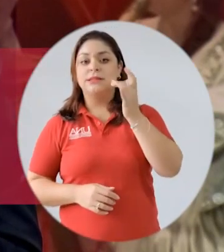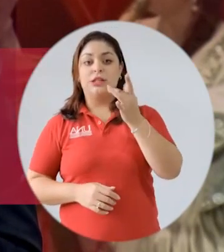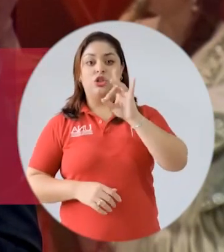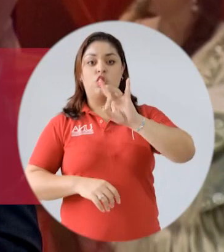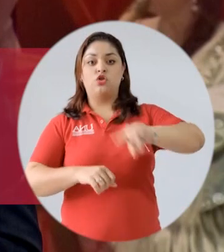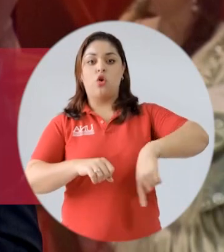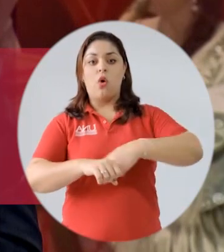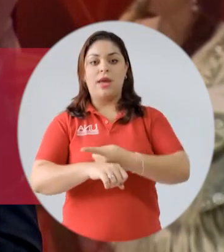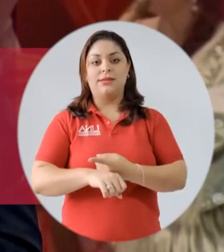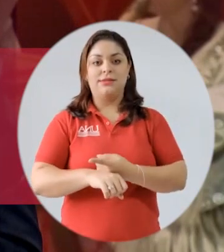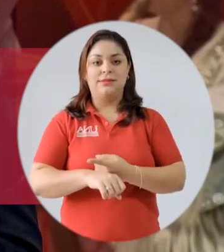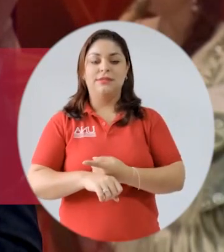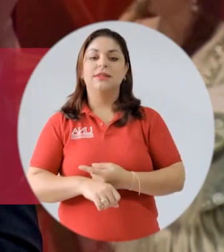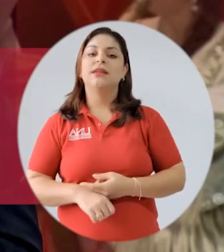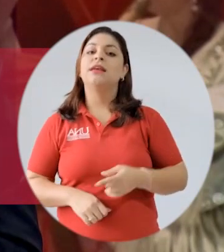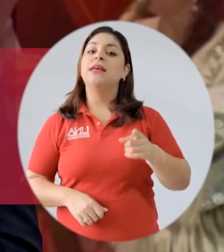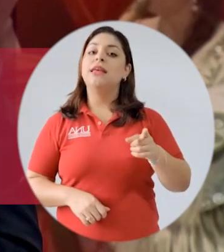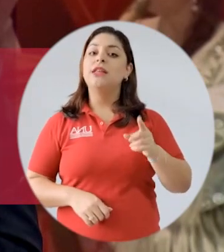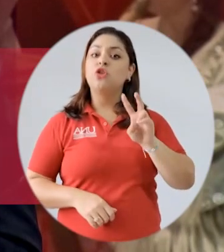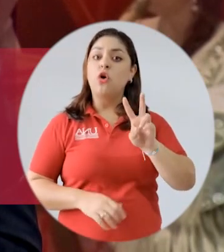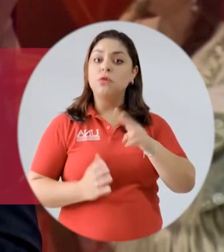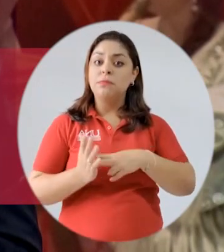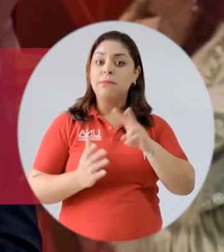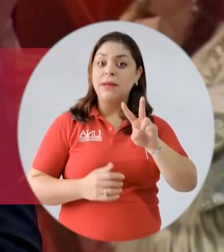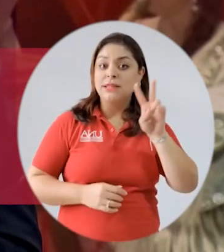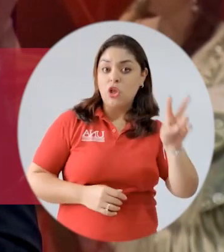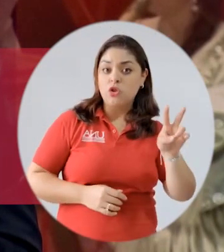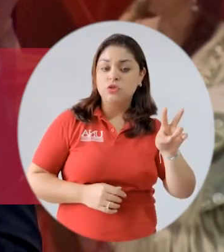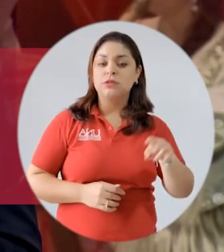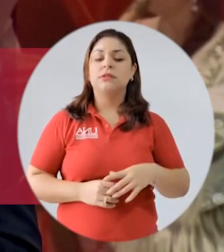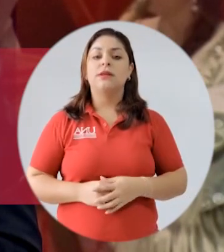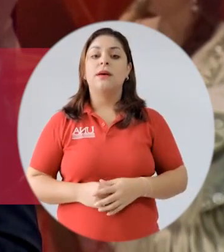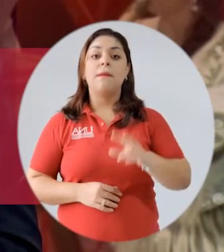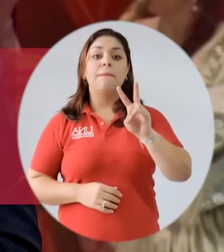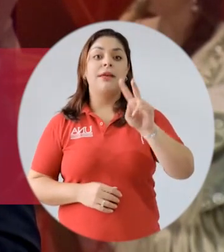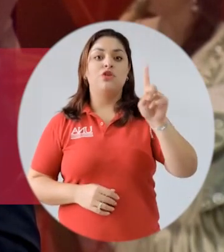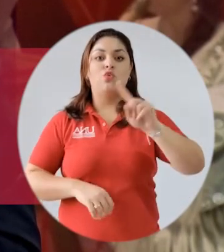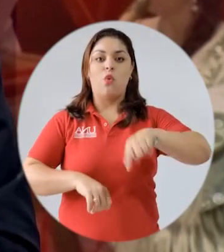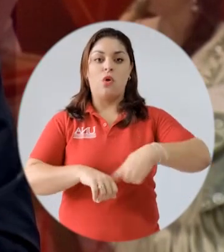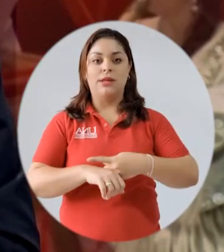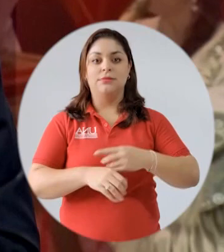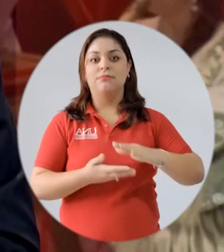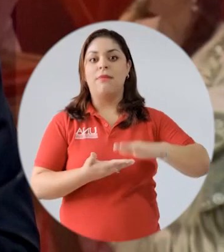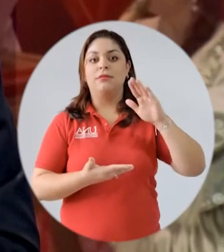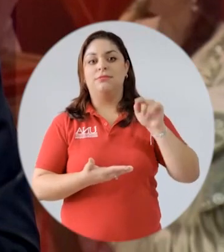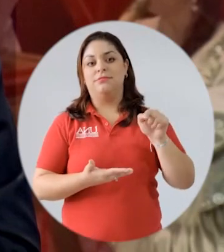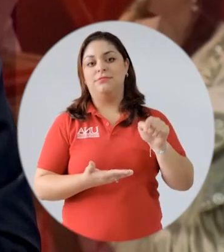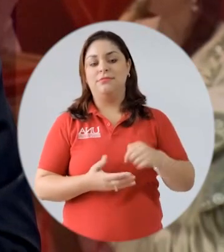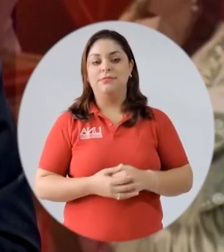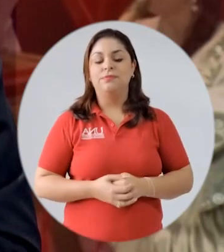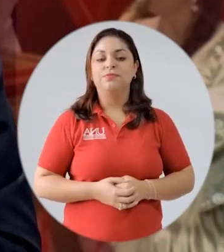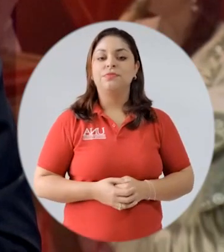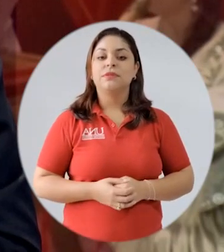tener un contingente de personas adultas mayores que vamos a tener que ver cómo se cuidan, ¿verdad? Y